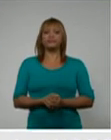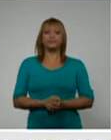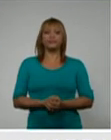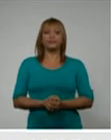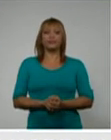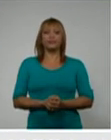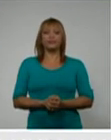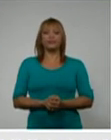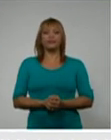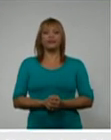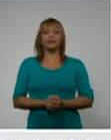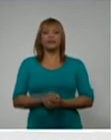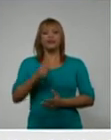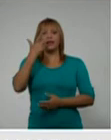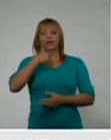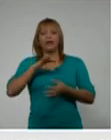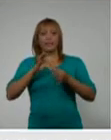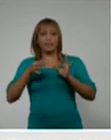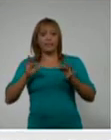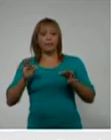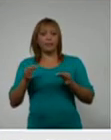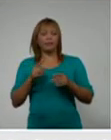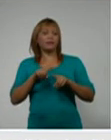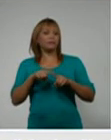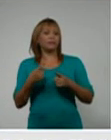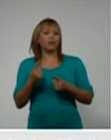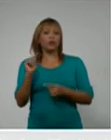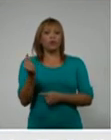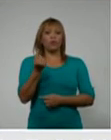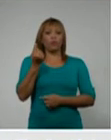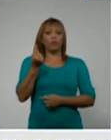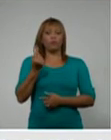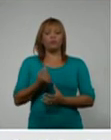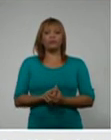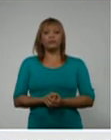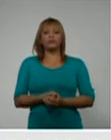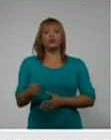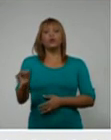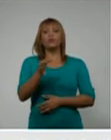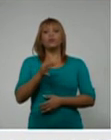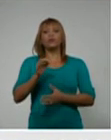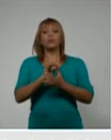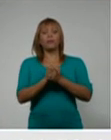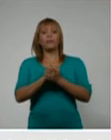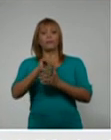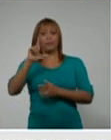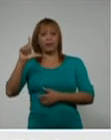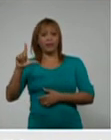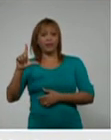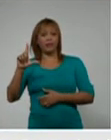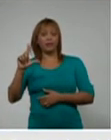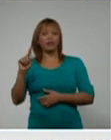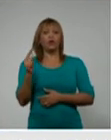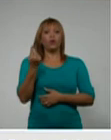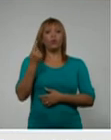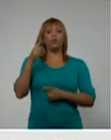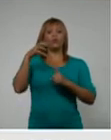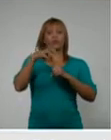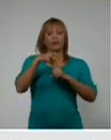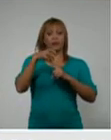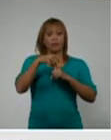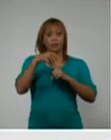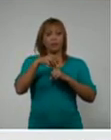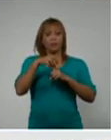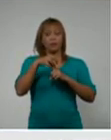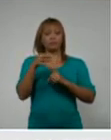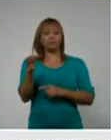el caso de Artemisa, uno es del municipio Mariel, uno es de San Cristóbal,